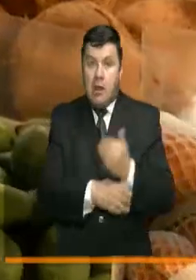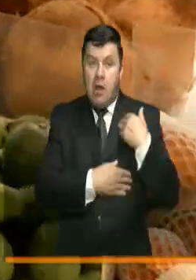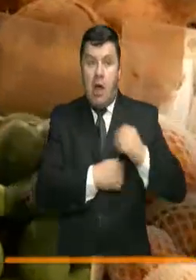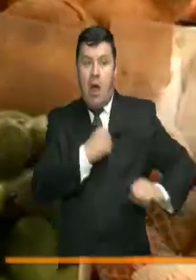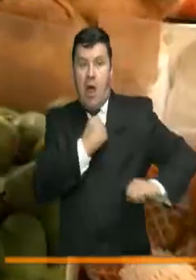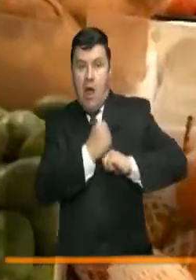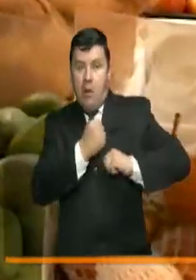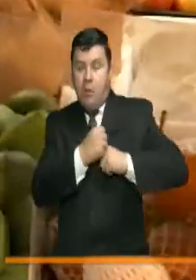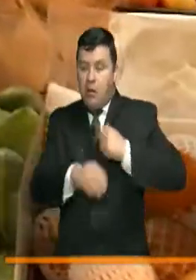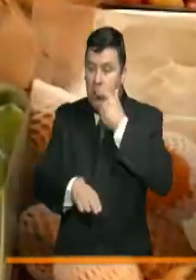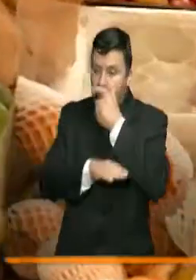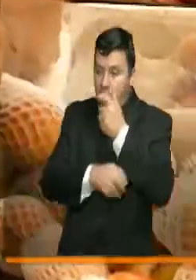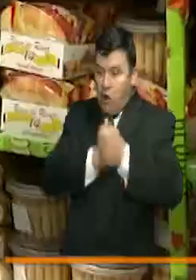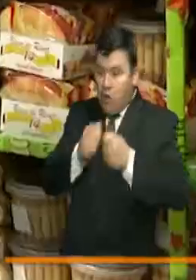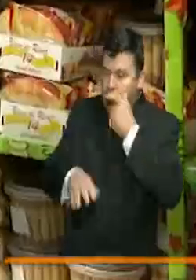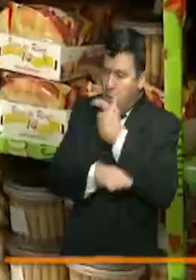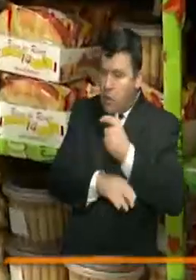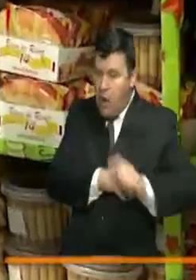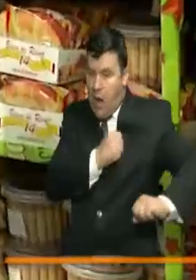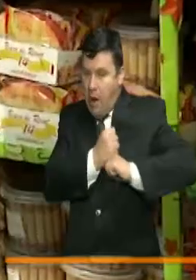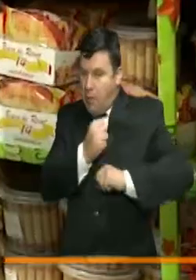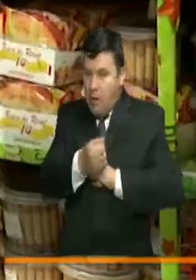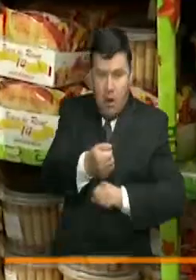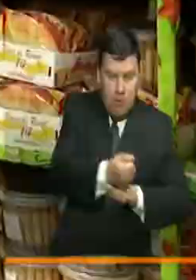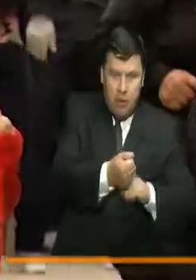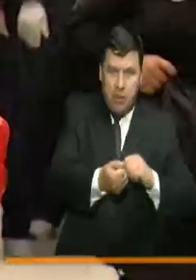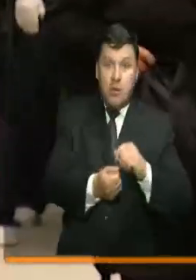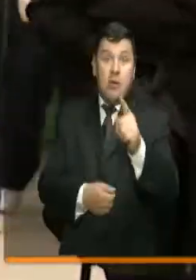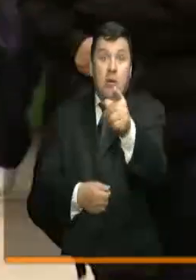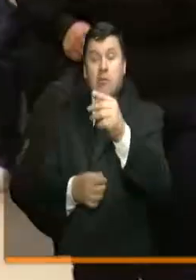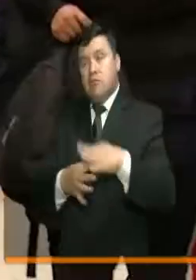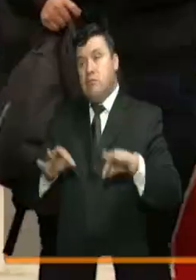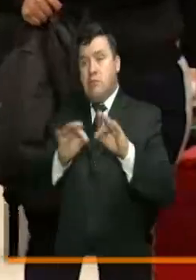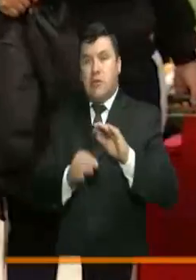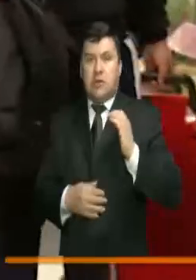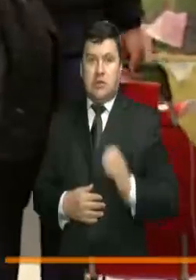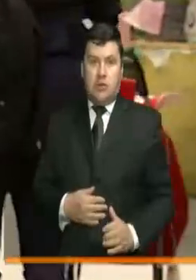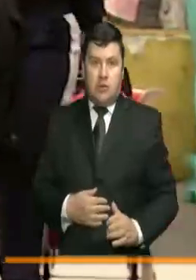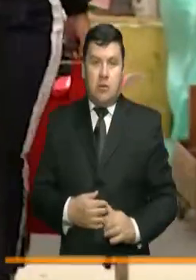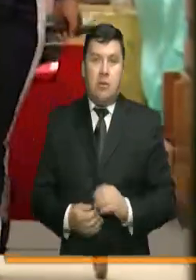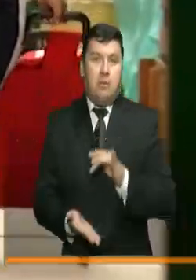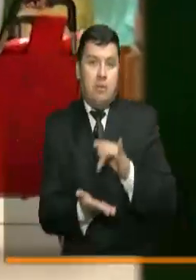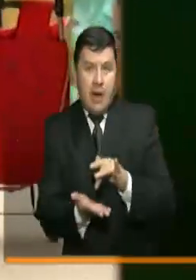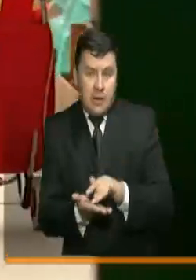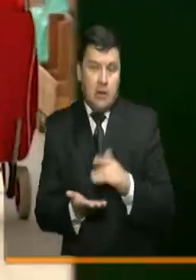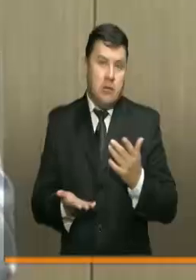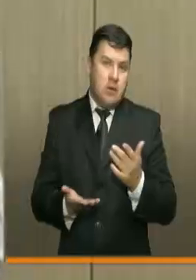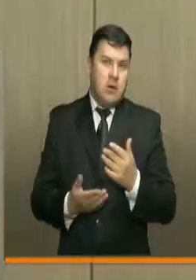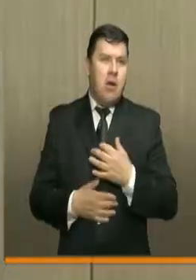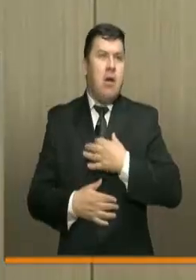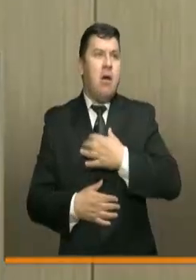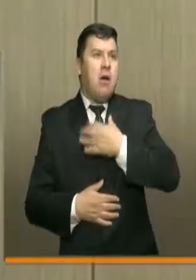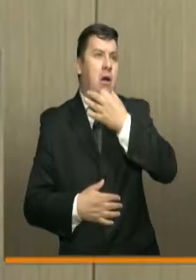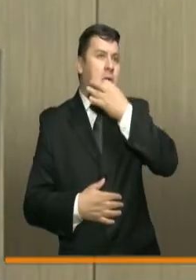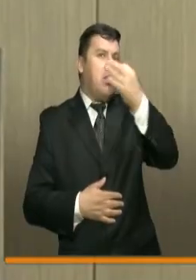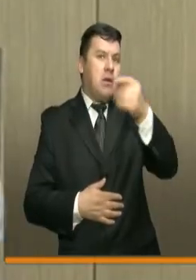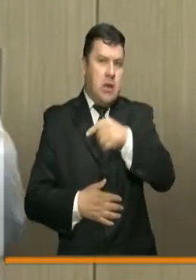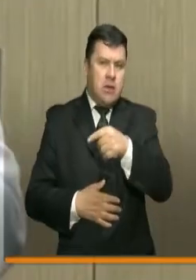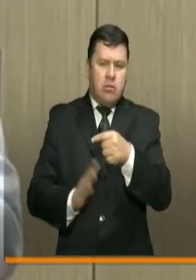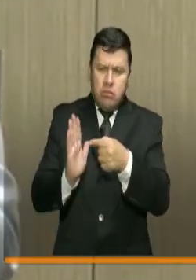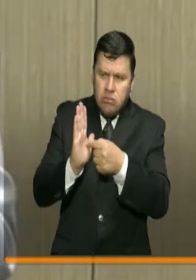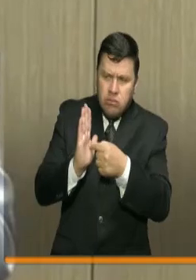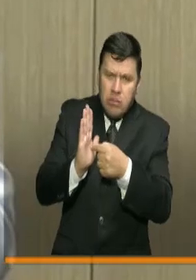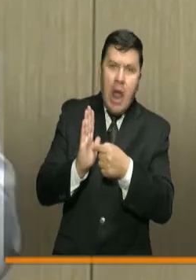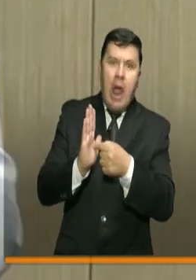a la Superintendencia de Industria y Comercio. Pero los ciudadanos también juegan un papel muy importante en el rol de la denuncia a través de los canales